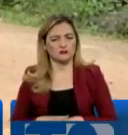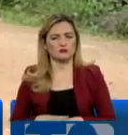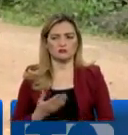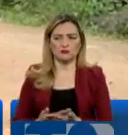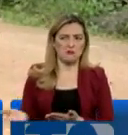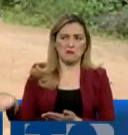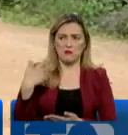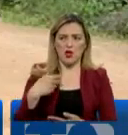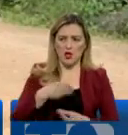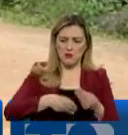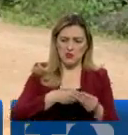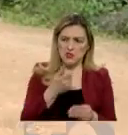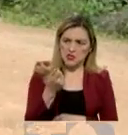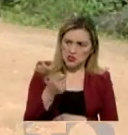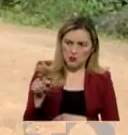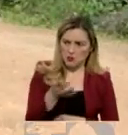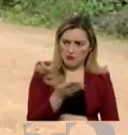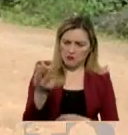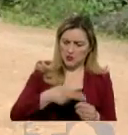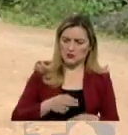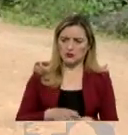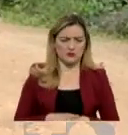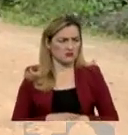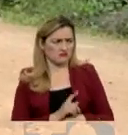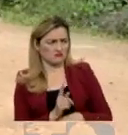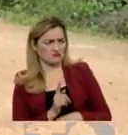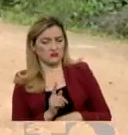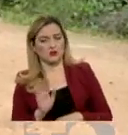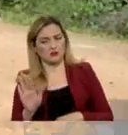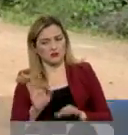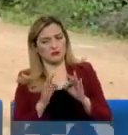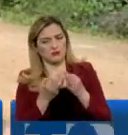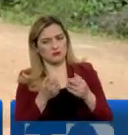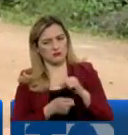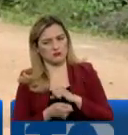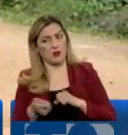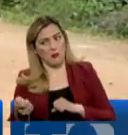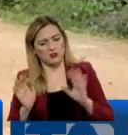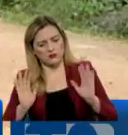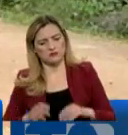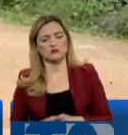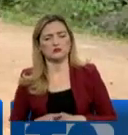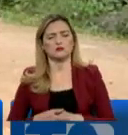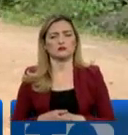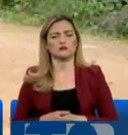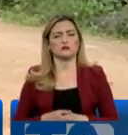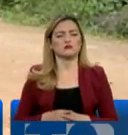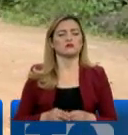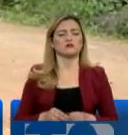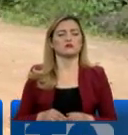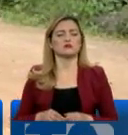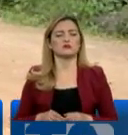en el lavado de dinero. Caso contrario de no hacerlo, amenazaban con atentar contra su vida o contra la vida de